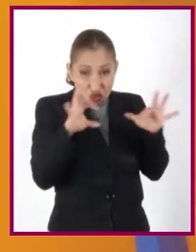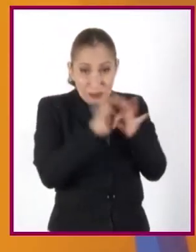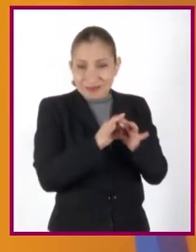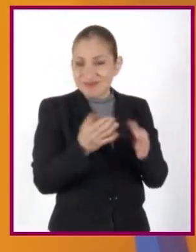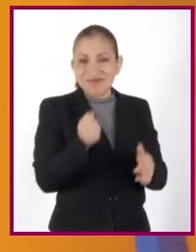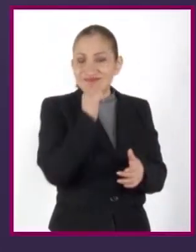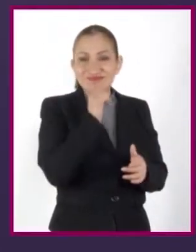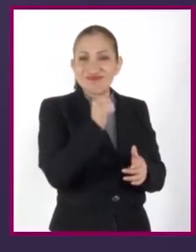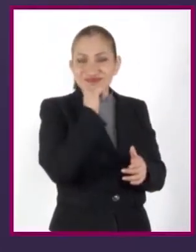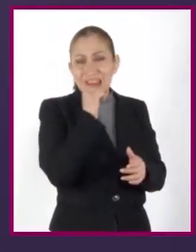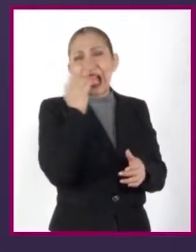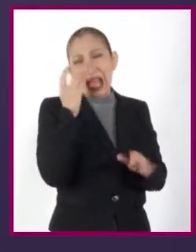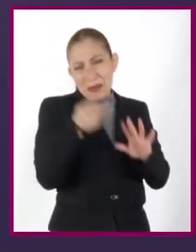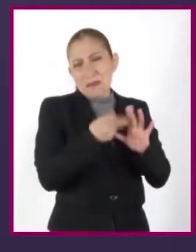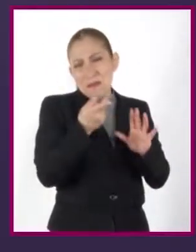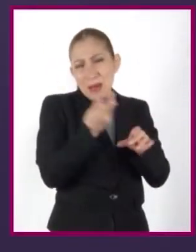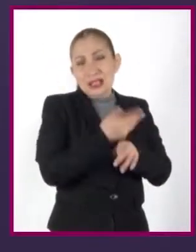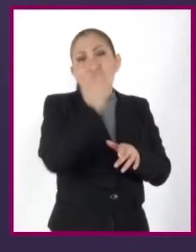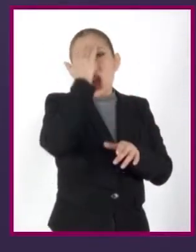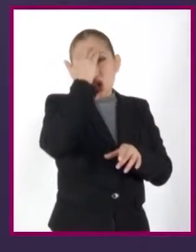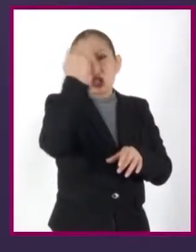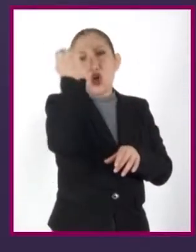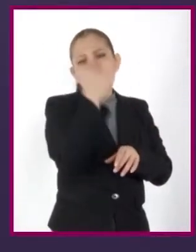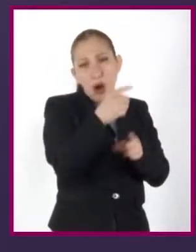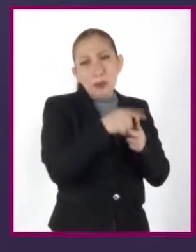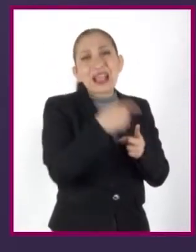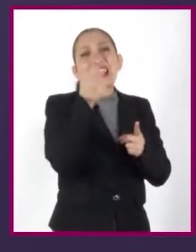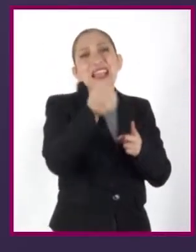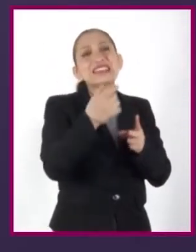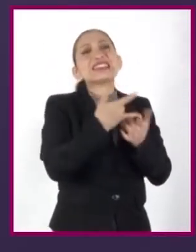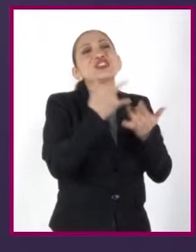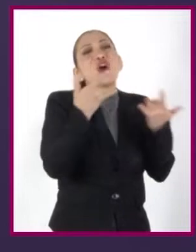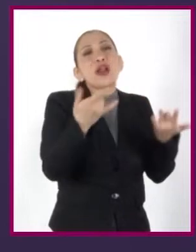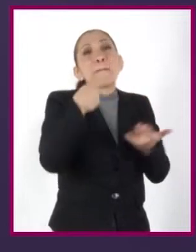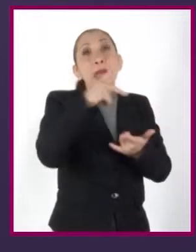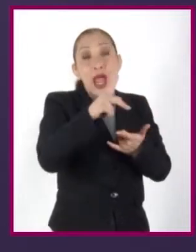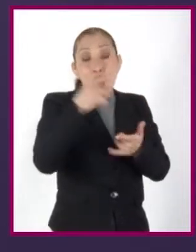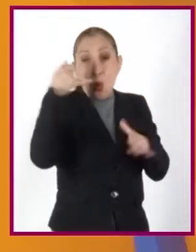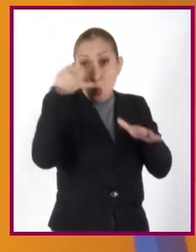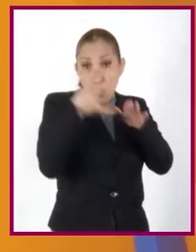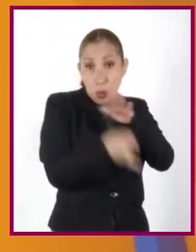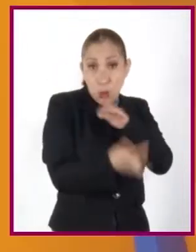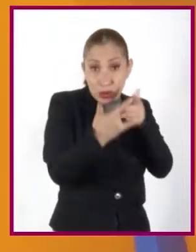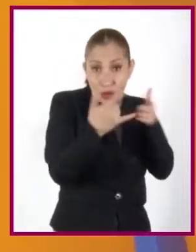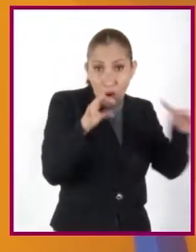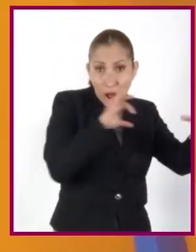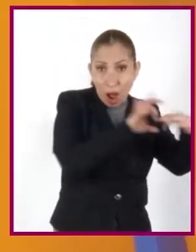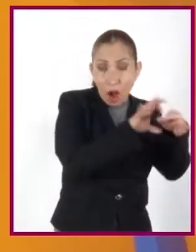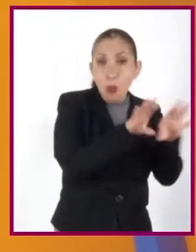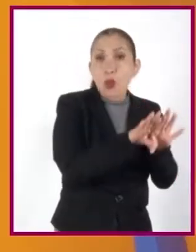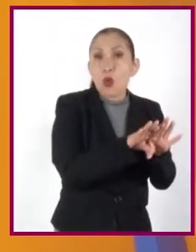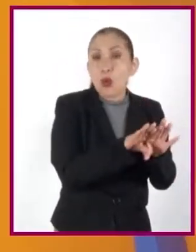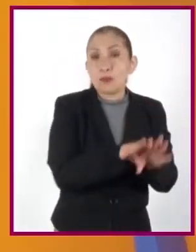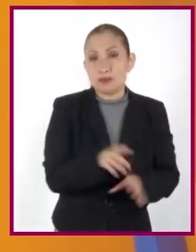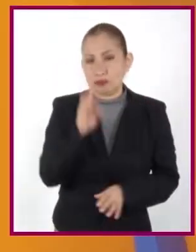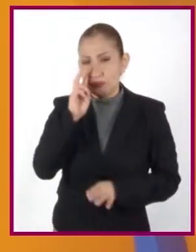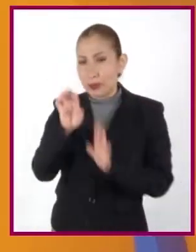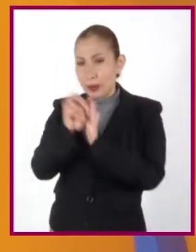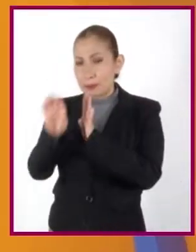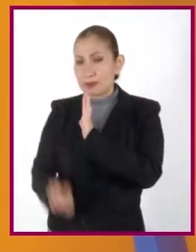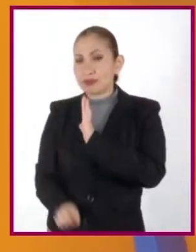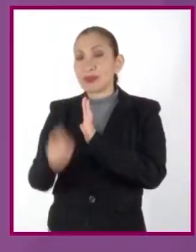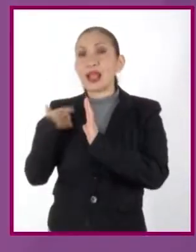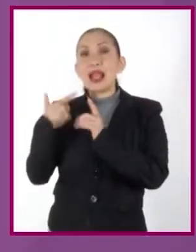Creo que eso pasa en ocasiones. Conocemos el nombre y de qué trata, pero no el trasfondo. Tomemos como ejemplo la leyenda